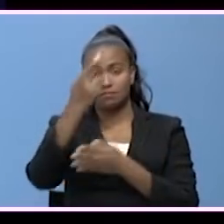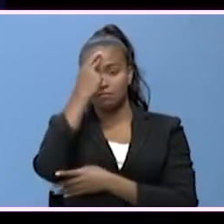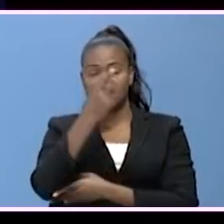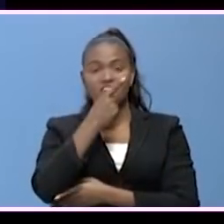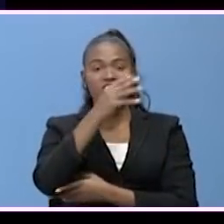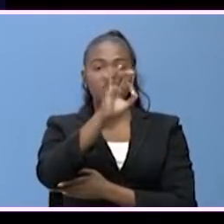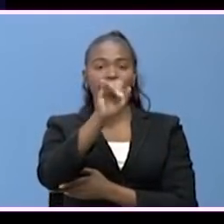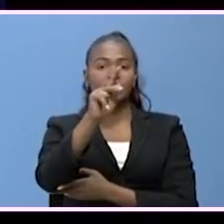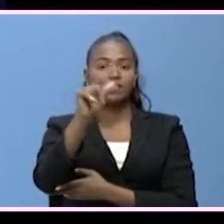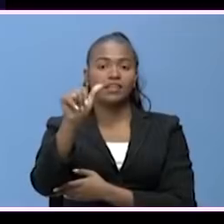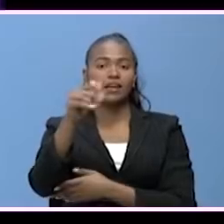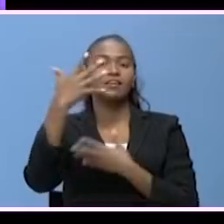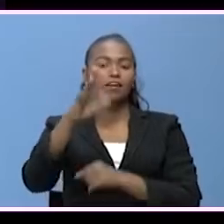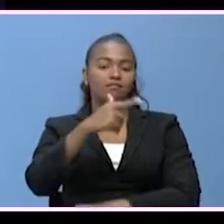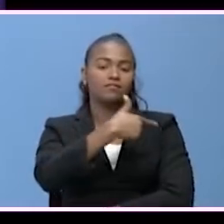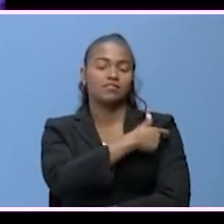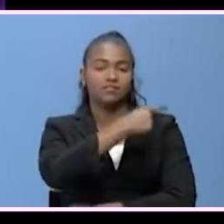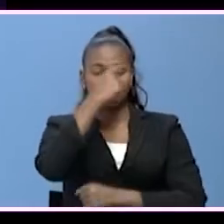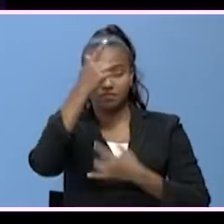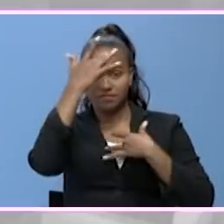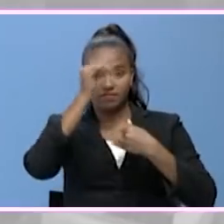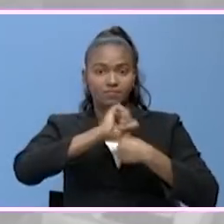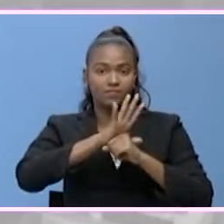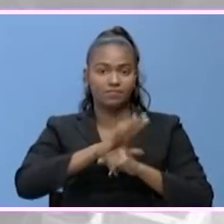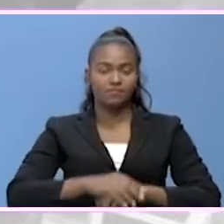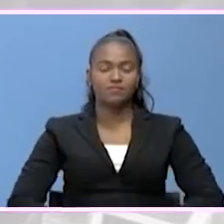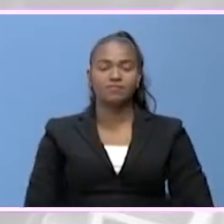Grande, se vacuna contra el COVID-19.